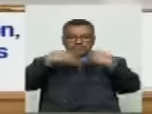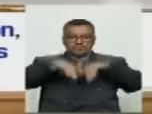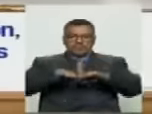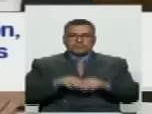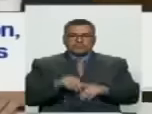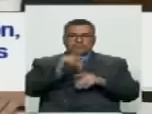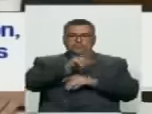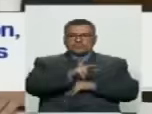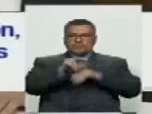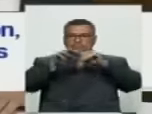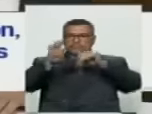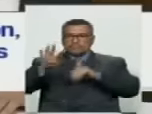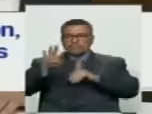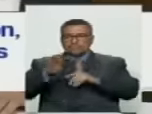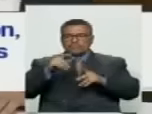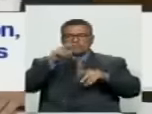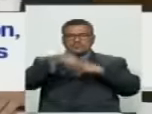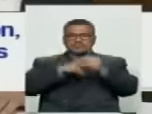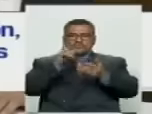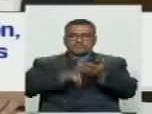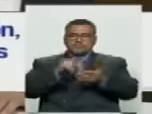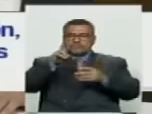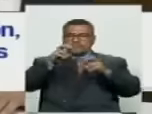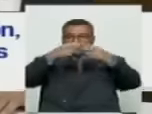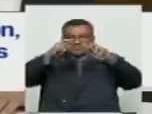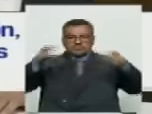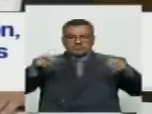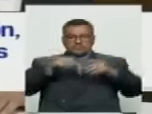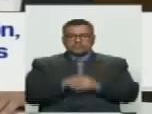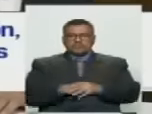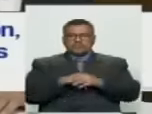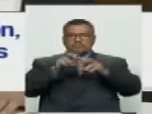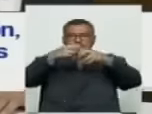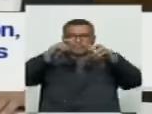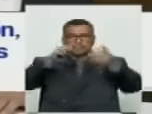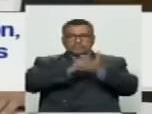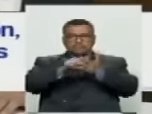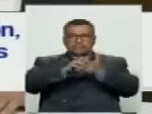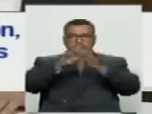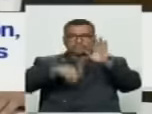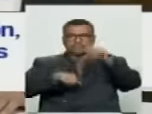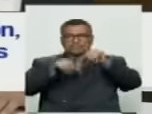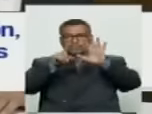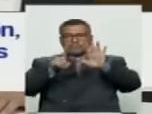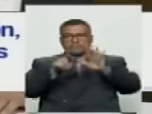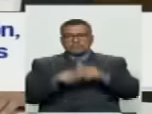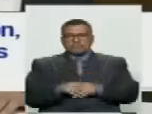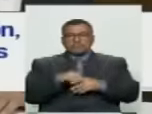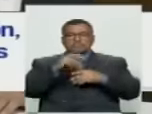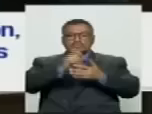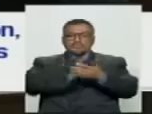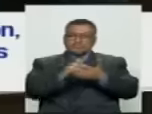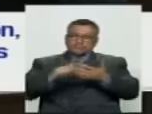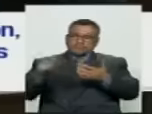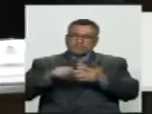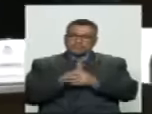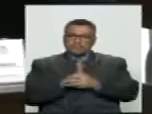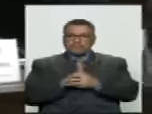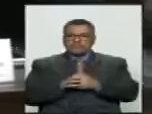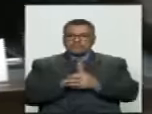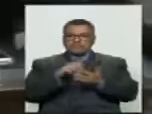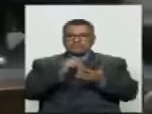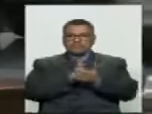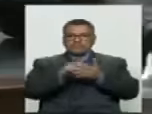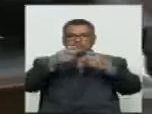Siguiente. 34. Se sugiere aprobar un nuevo epígrafe, el cual será el epígrafe del artículo 16, quedando redactado en los siguientes